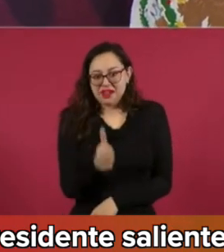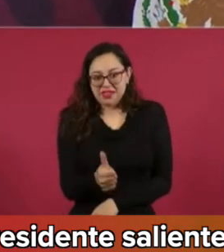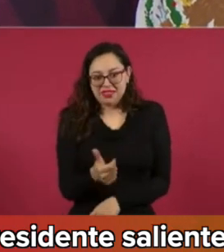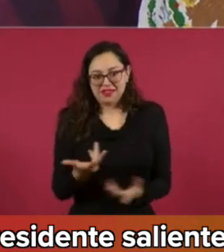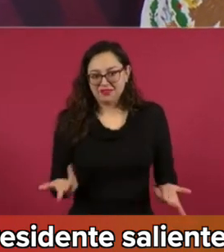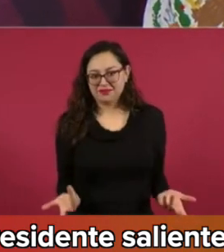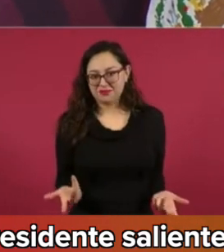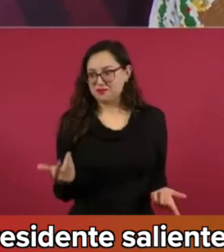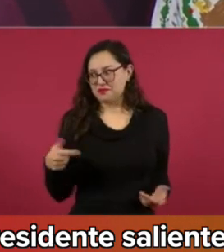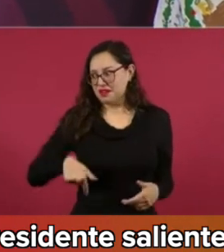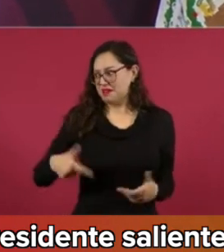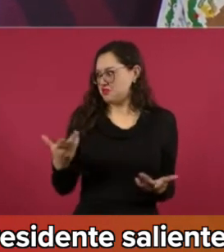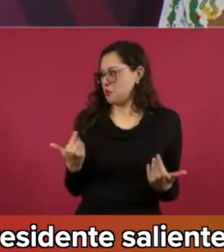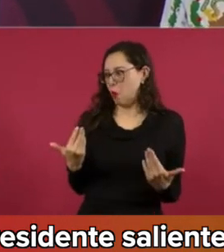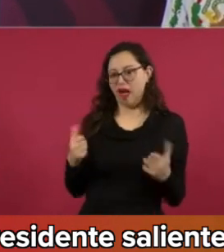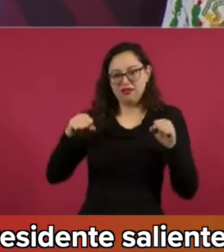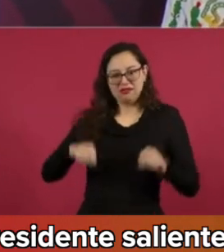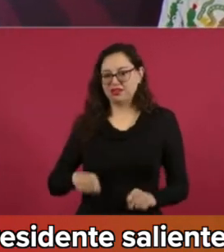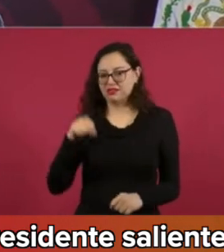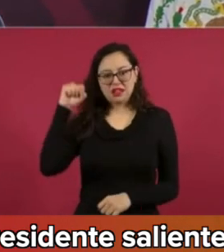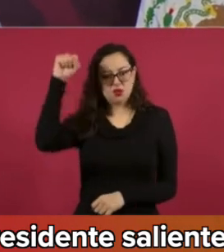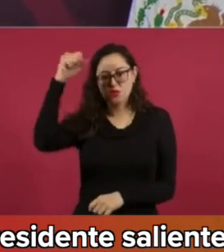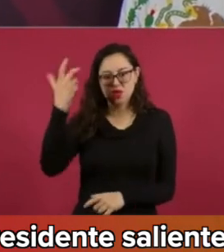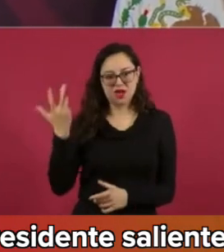delante. De que es un